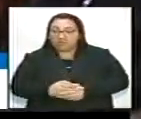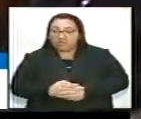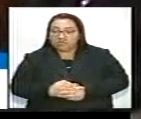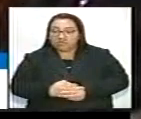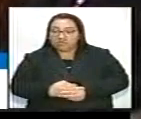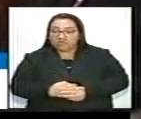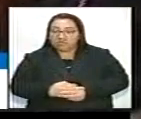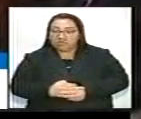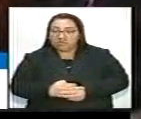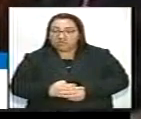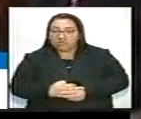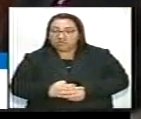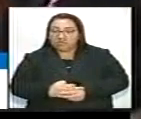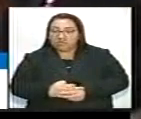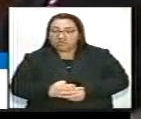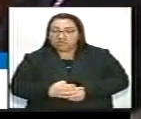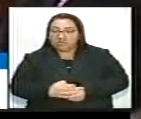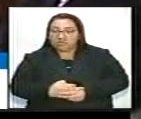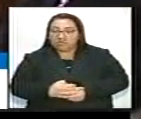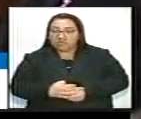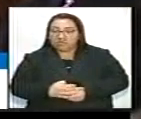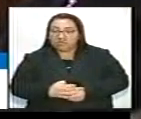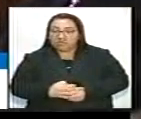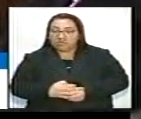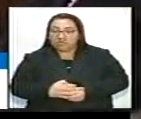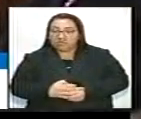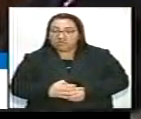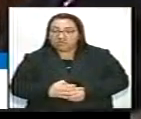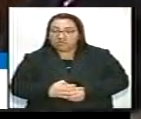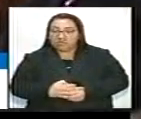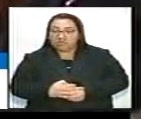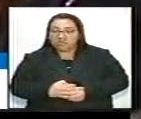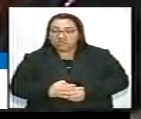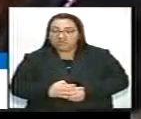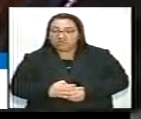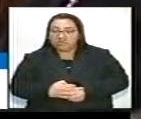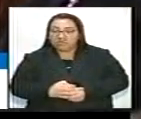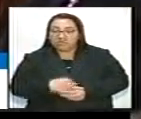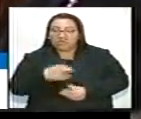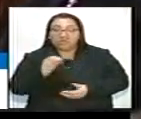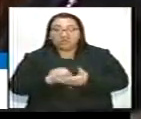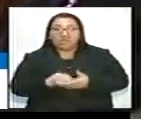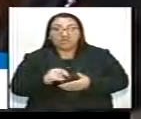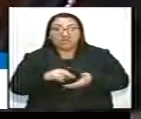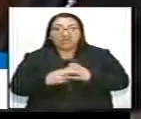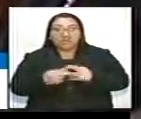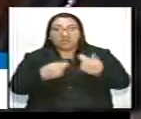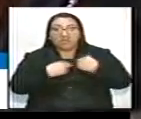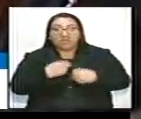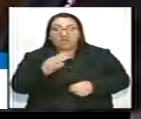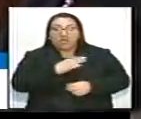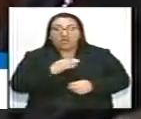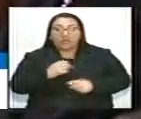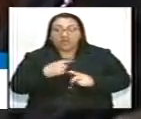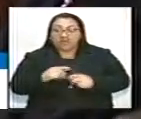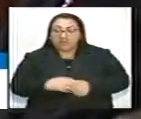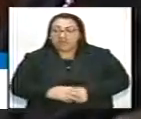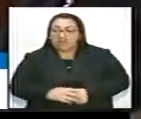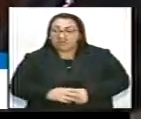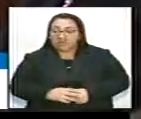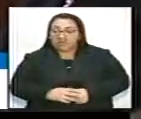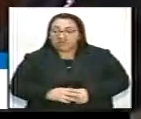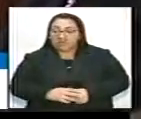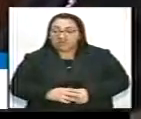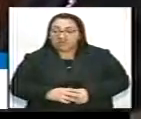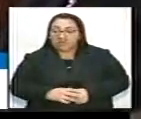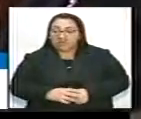que solicitaban la contratación de peritos, porque para determinar la responsabilidad de los gobernadores regionales,